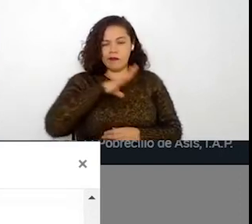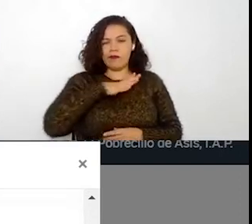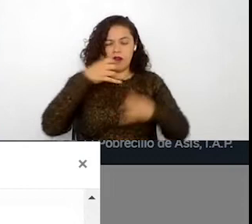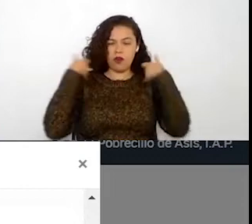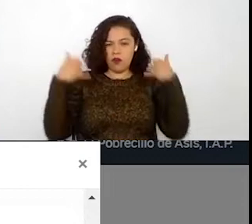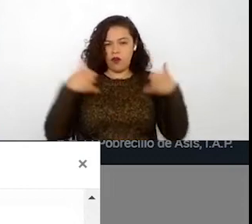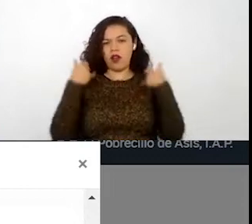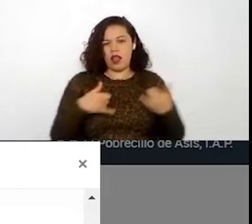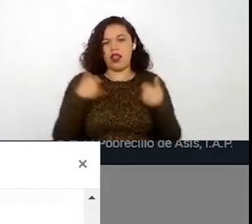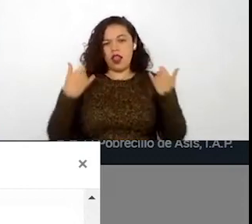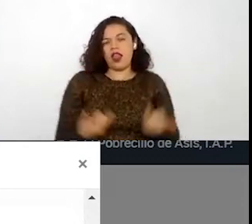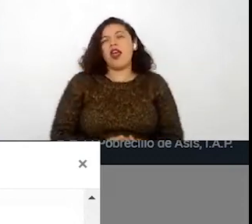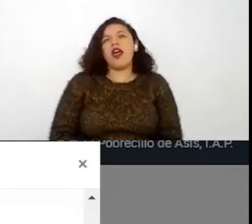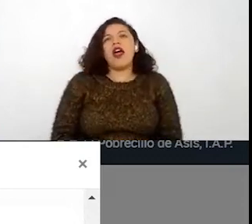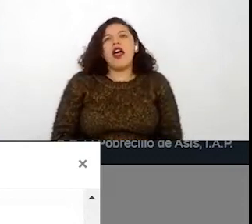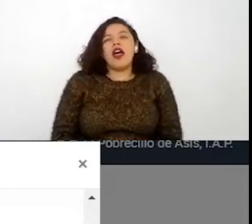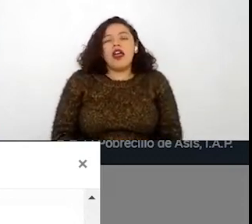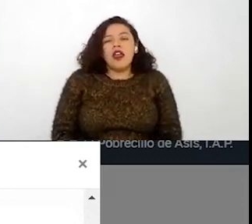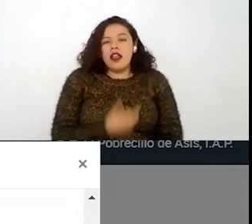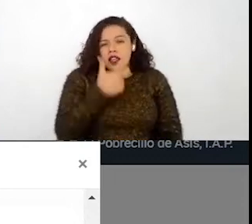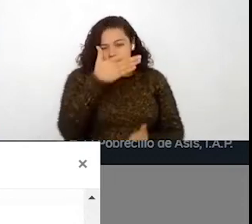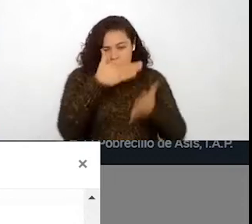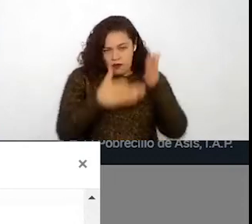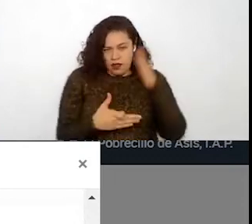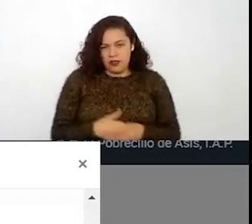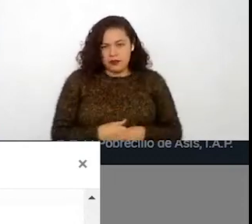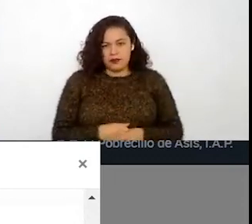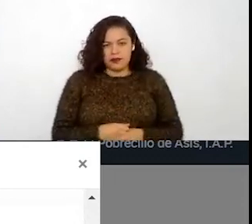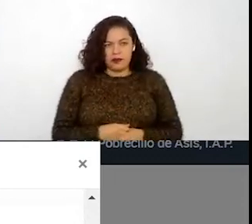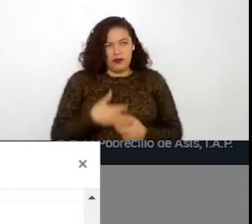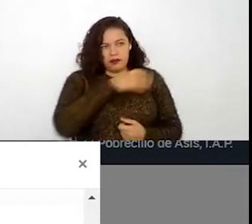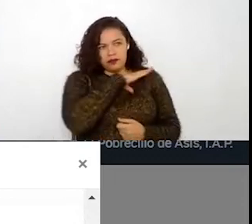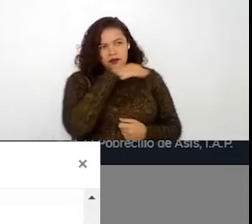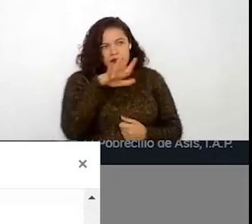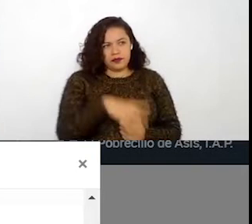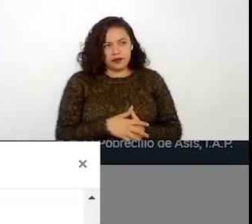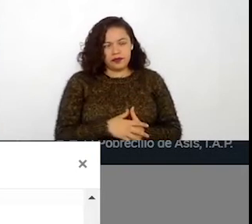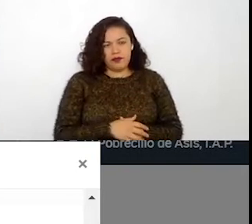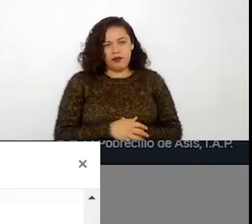digamos tienen escasos recursos en general